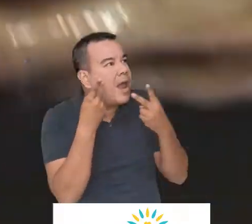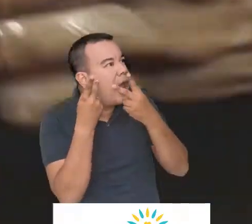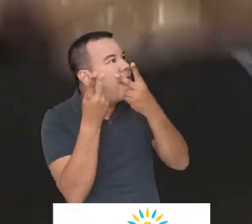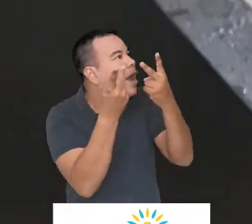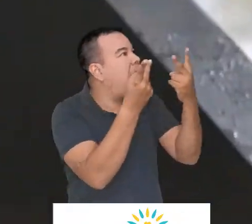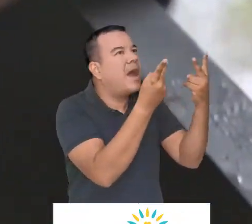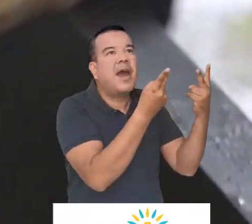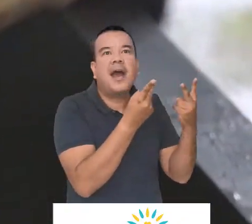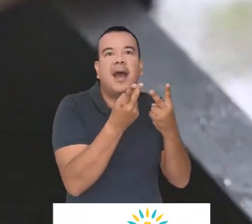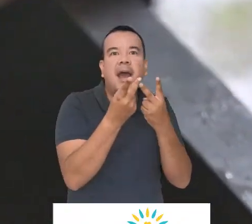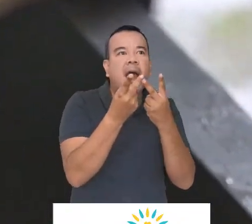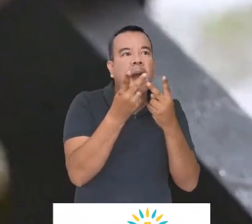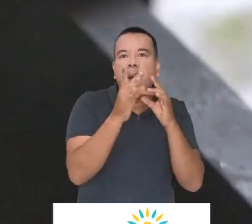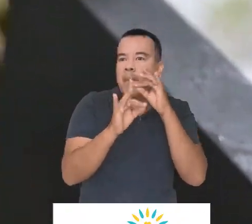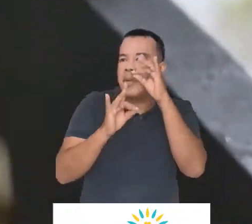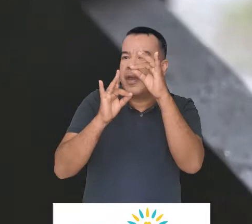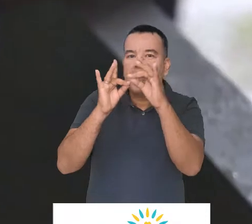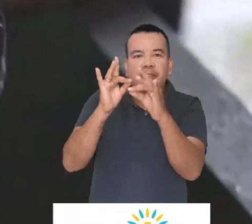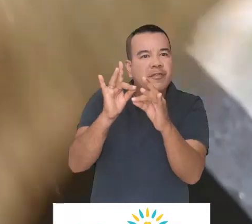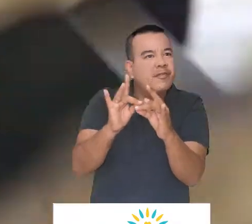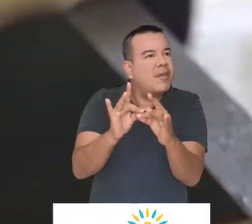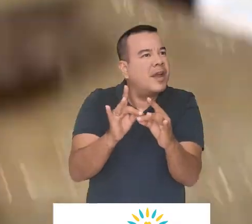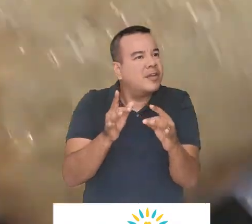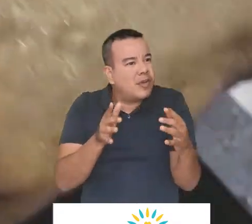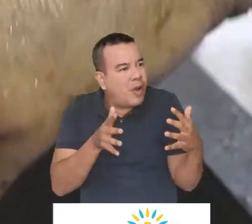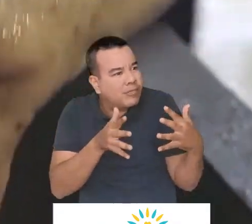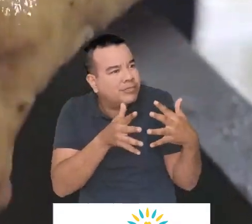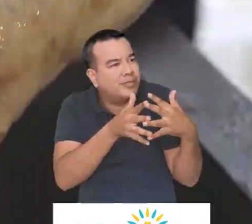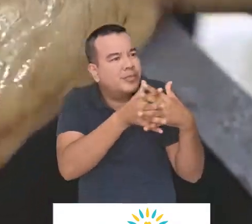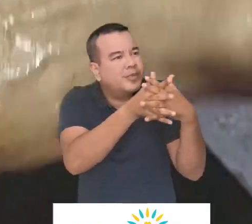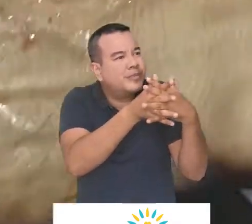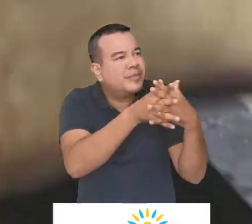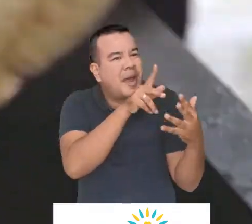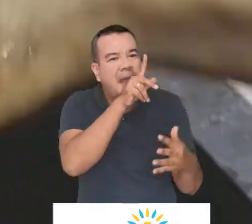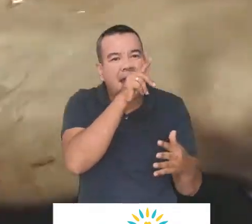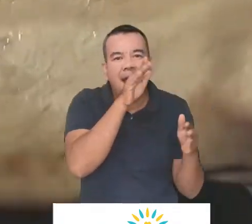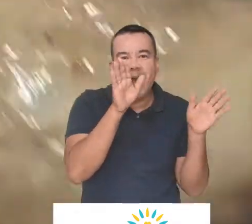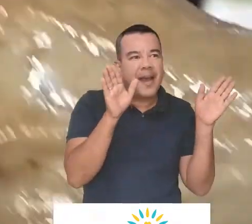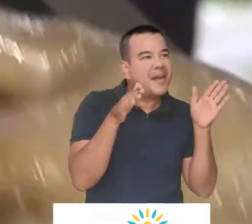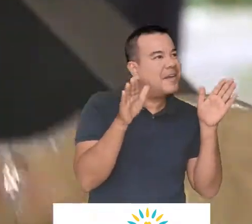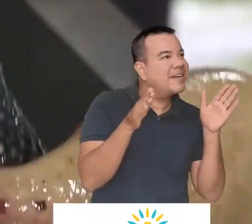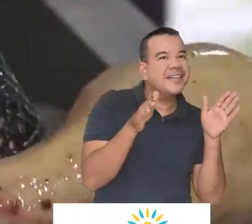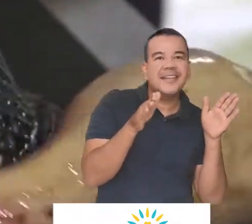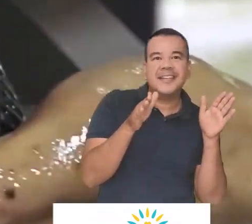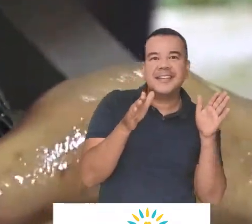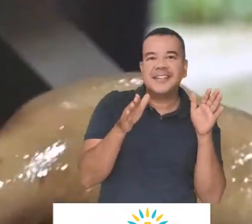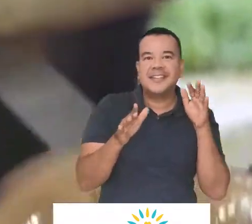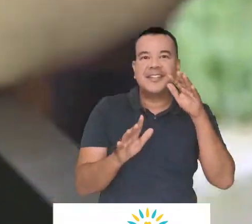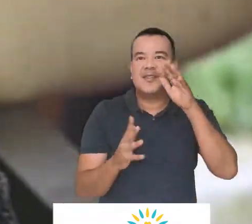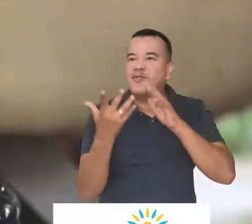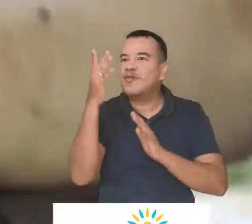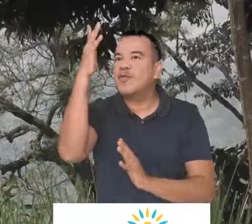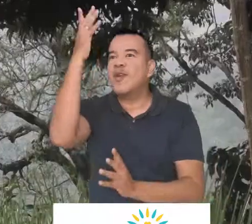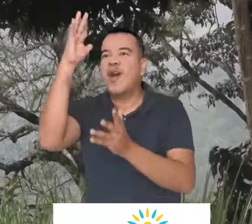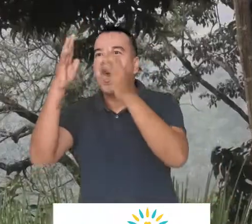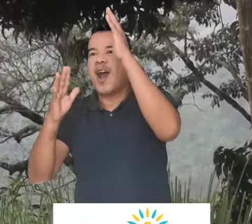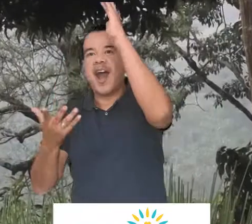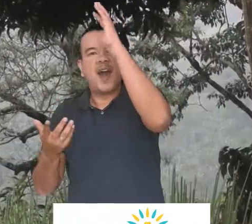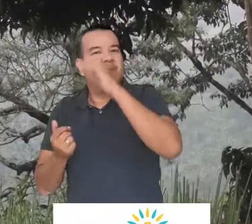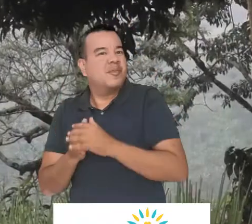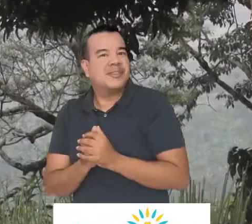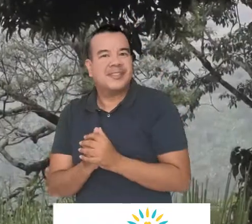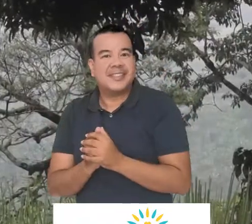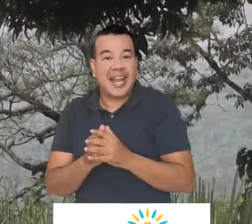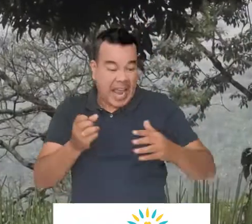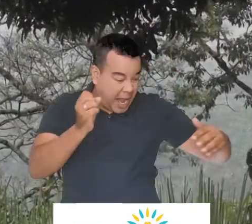alrededor, integrarnos a todo este proceso tan lindo de las aves, de los árboles, de hacerse responsables de los residuos, de alguna